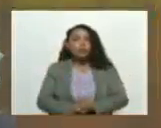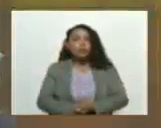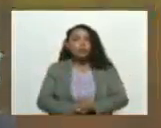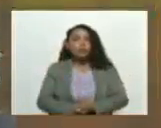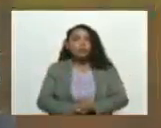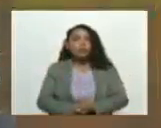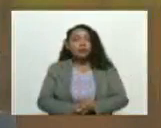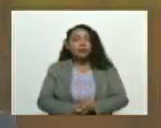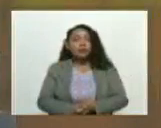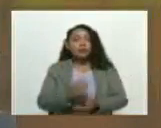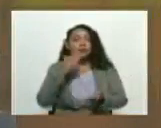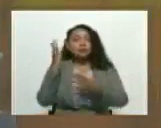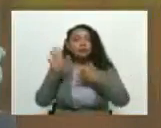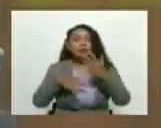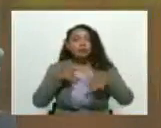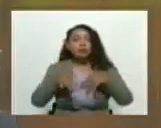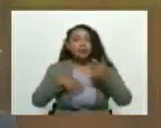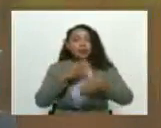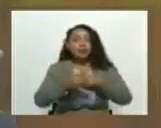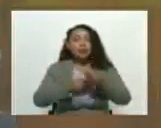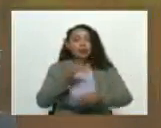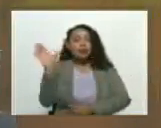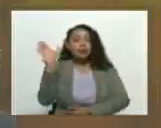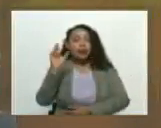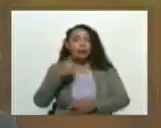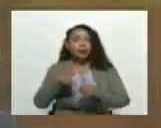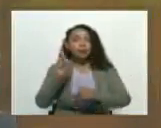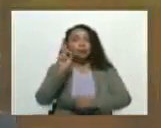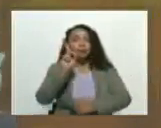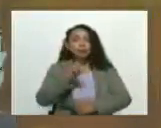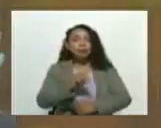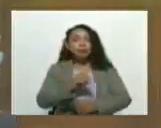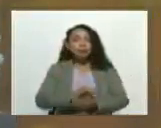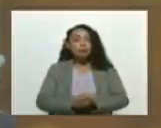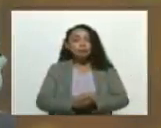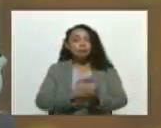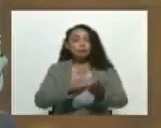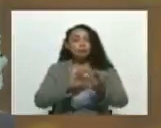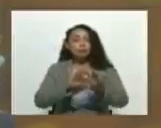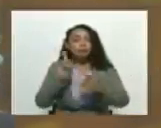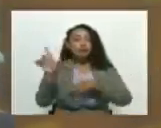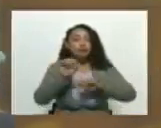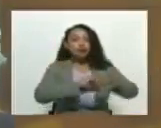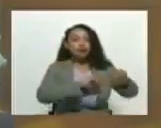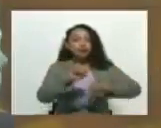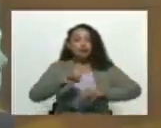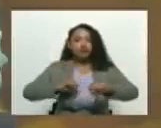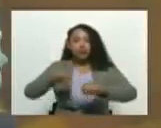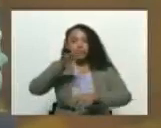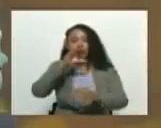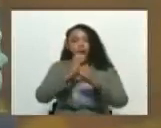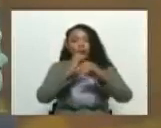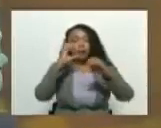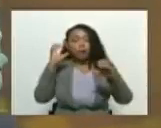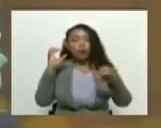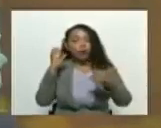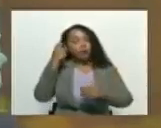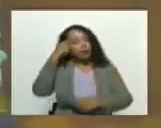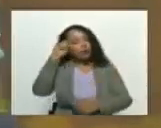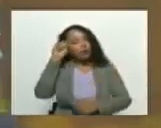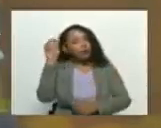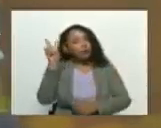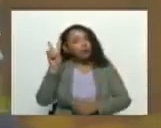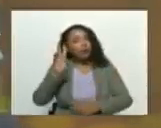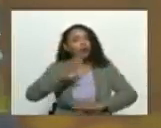Veíamos la actividad que se generaba en Caracas, pero también el pase para dar esa movilidad a los transportistas, recordando que